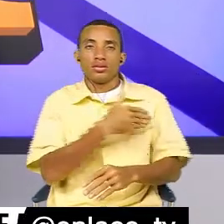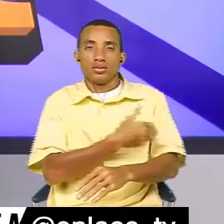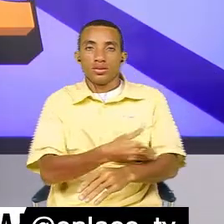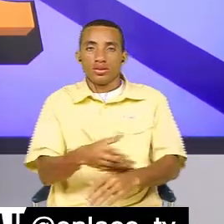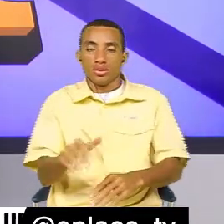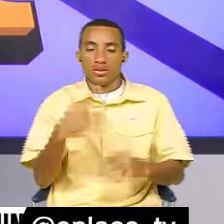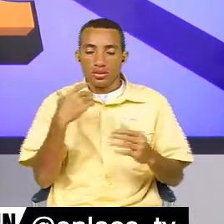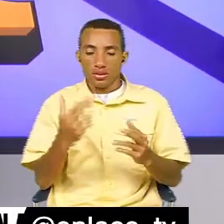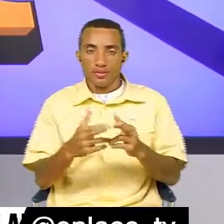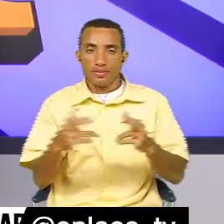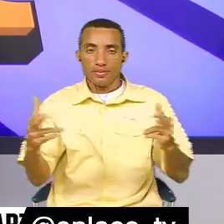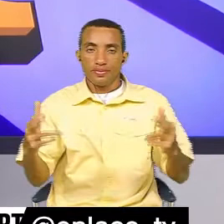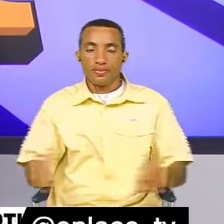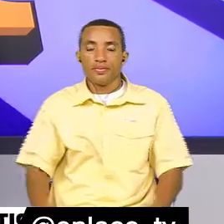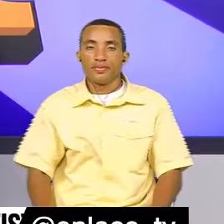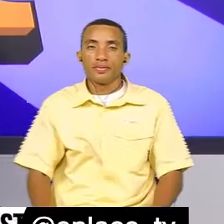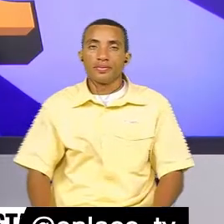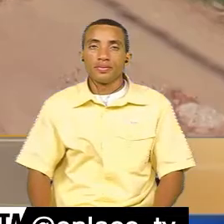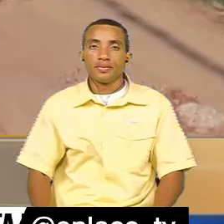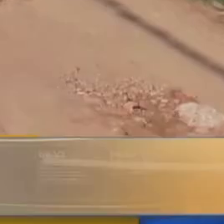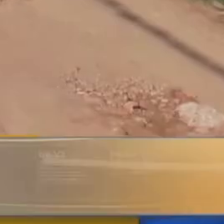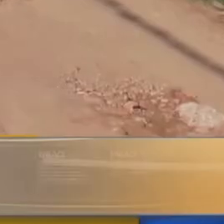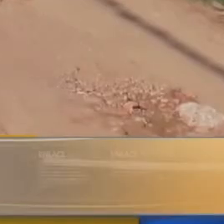la presente emisión. Bienvenidos.